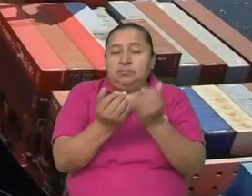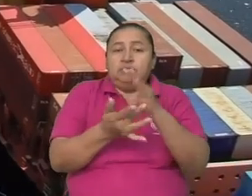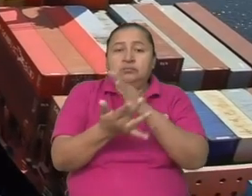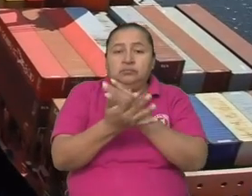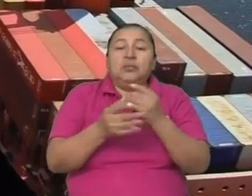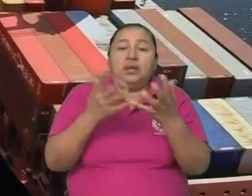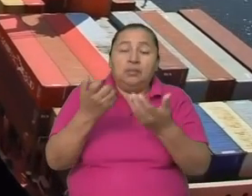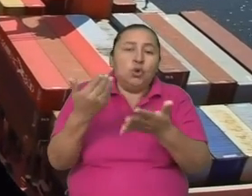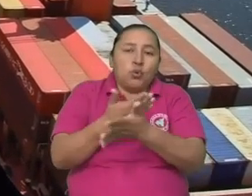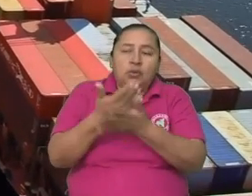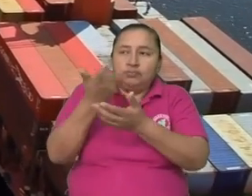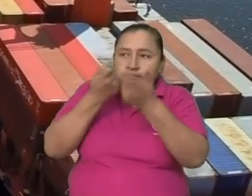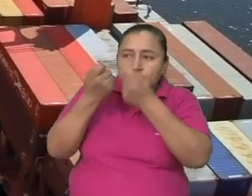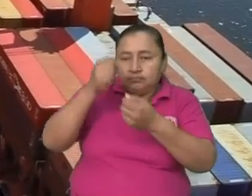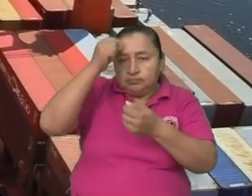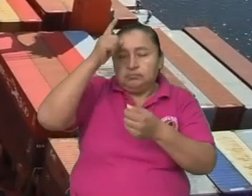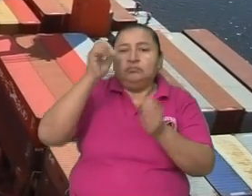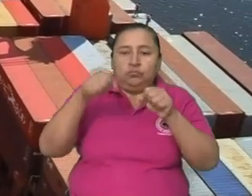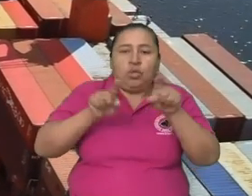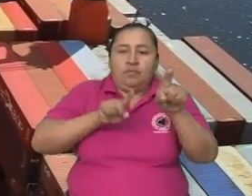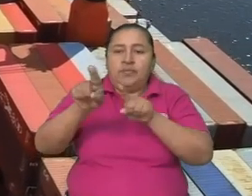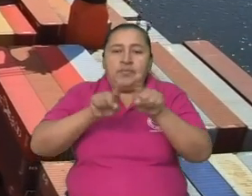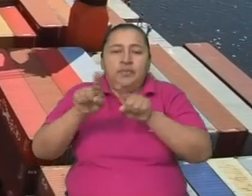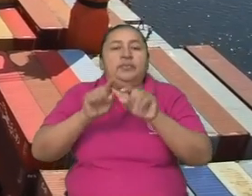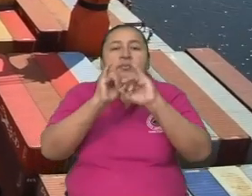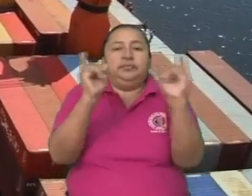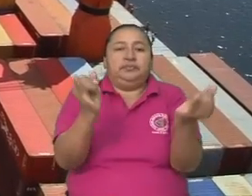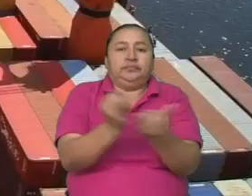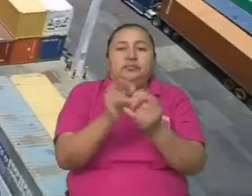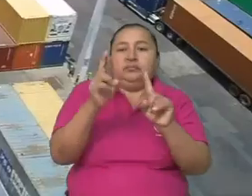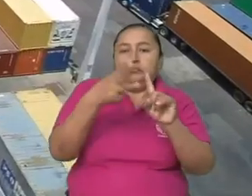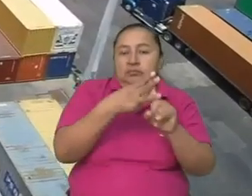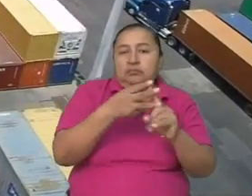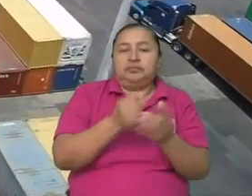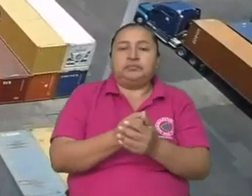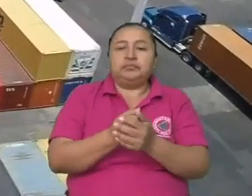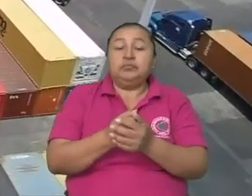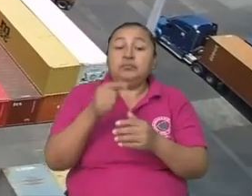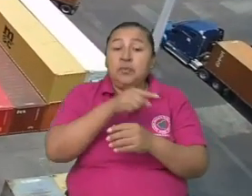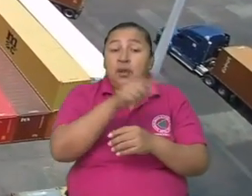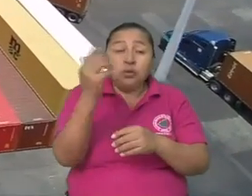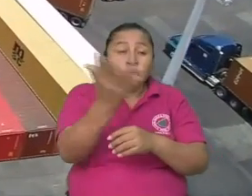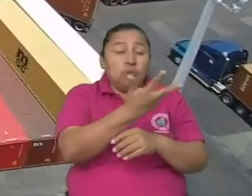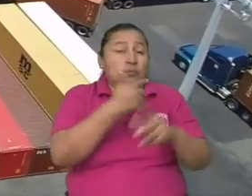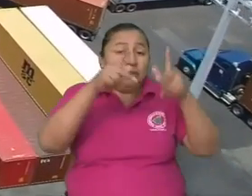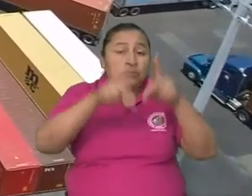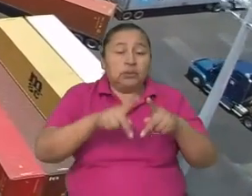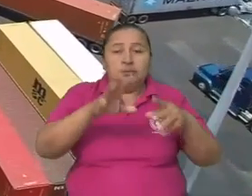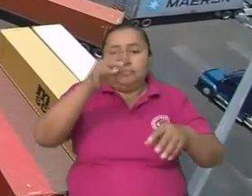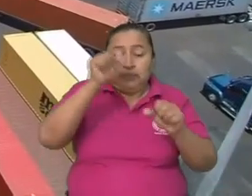estar actualizados y ser competitivos a nivel regional. La capacitación de todo el personal se ha venido